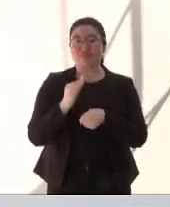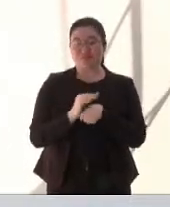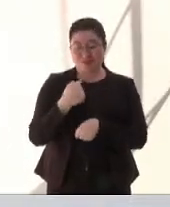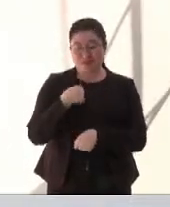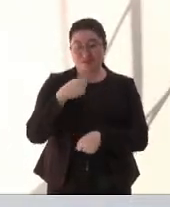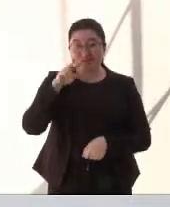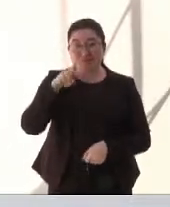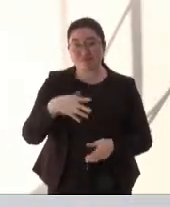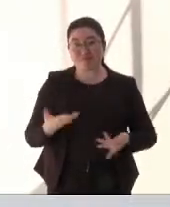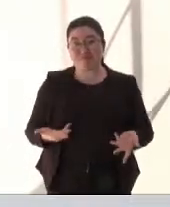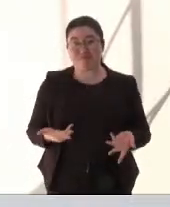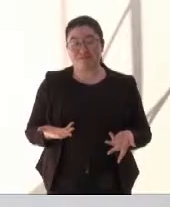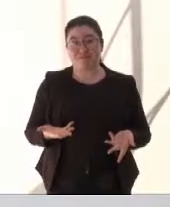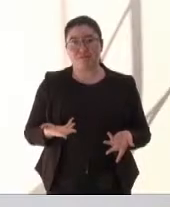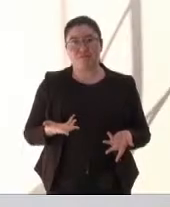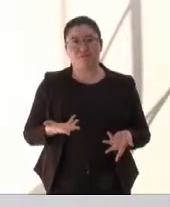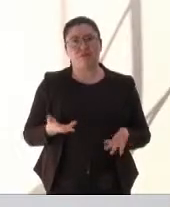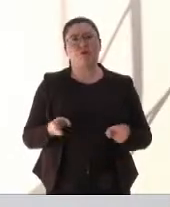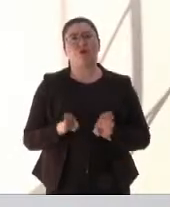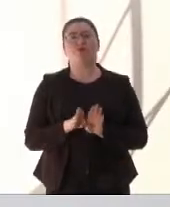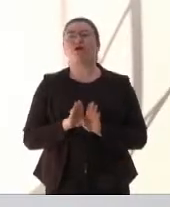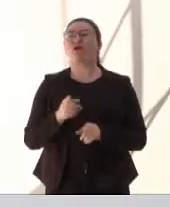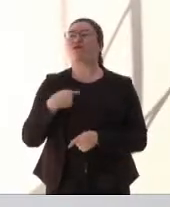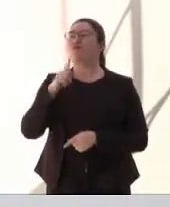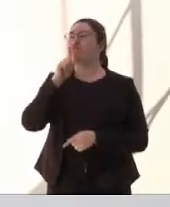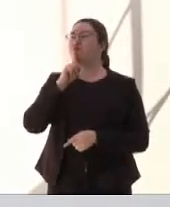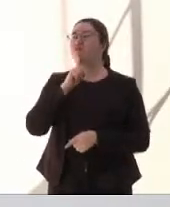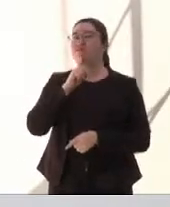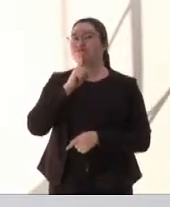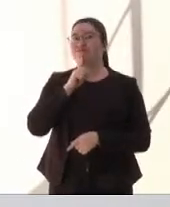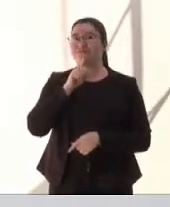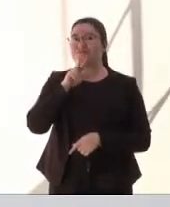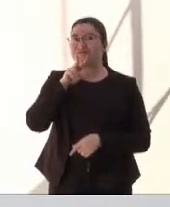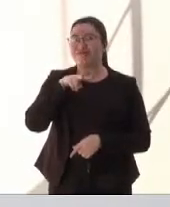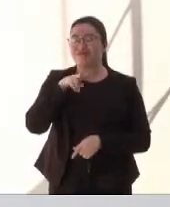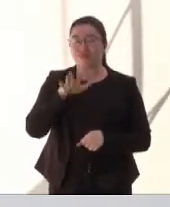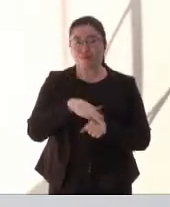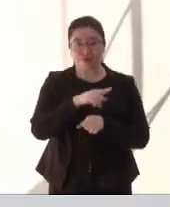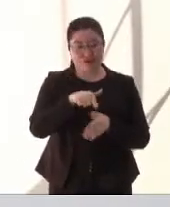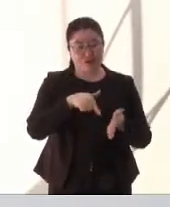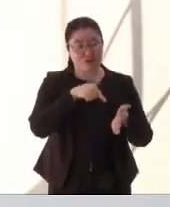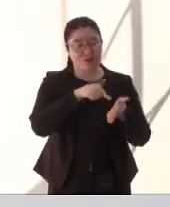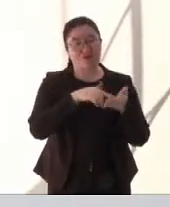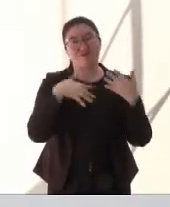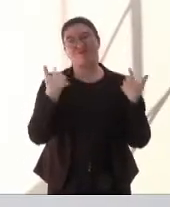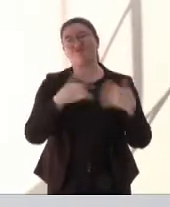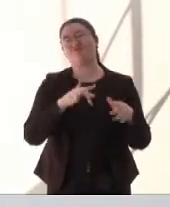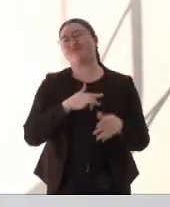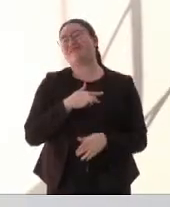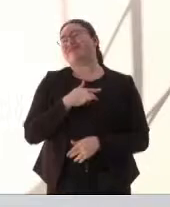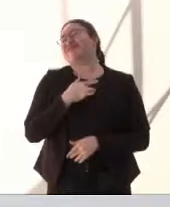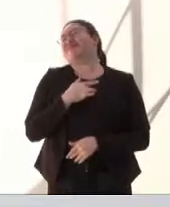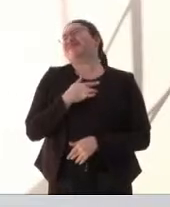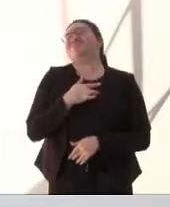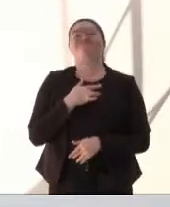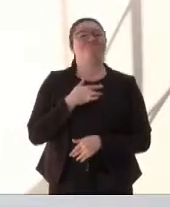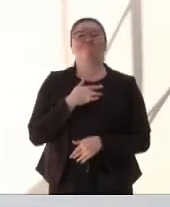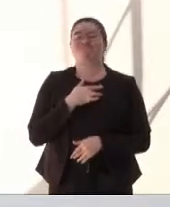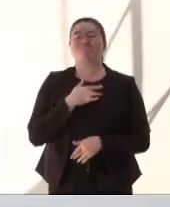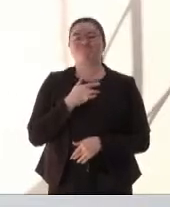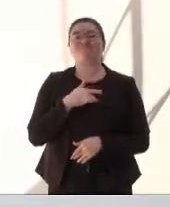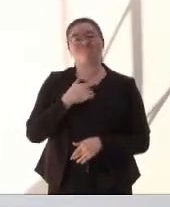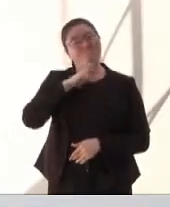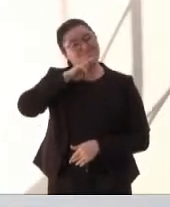mentira, pero las instalaciones empiezan a ser muy importantes cuando uno llega. Es distinto a llegar a